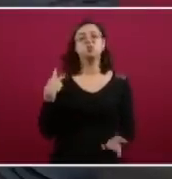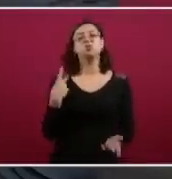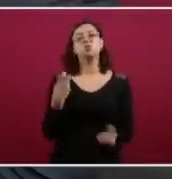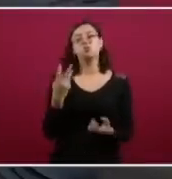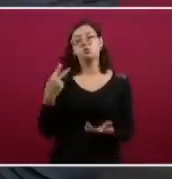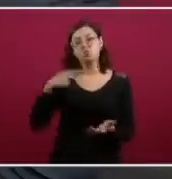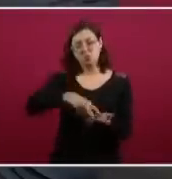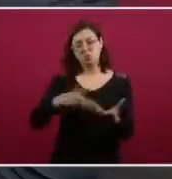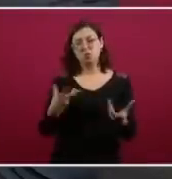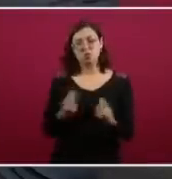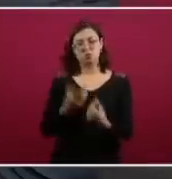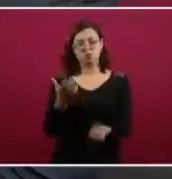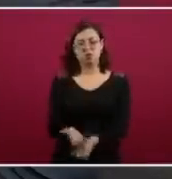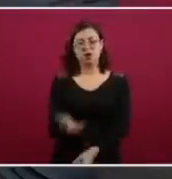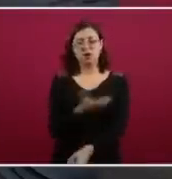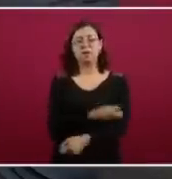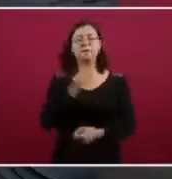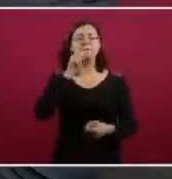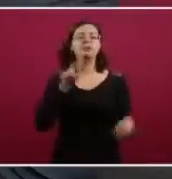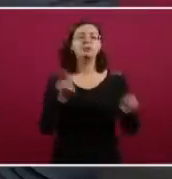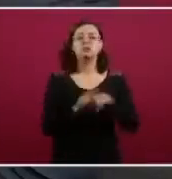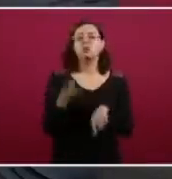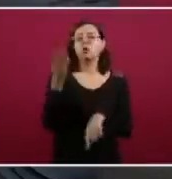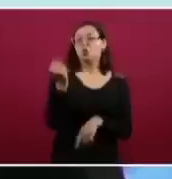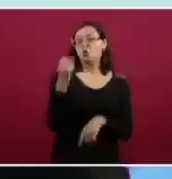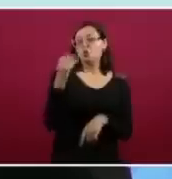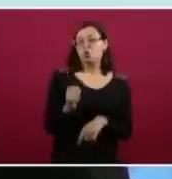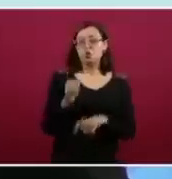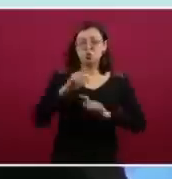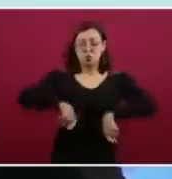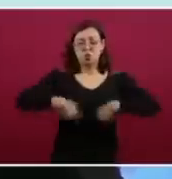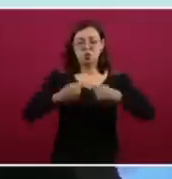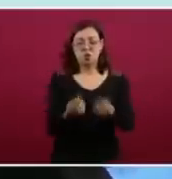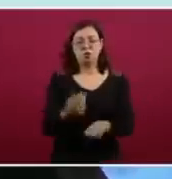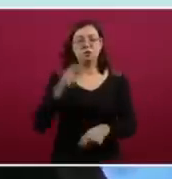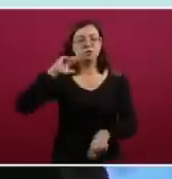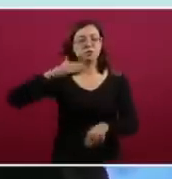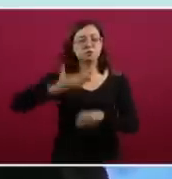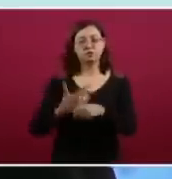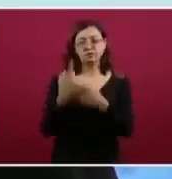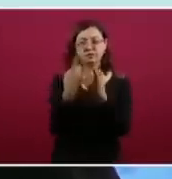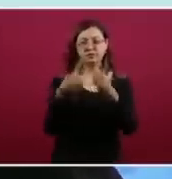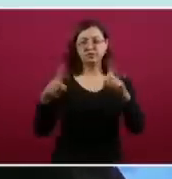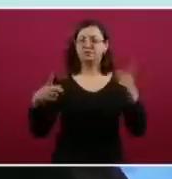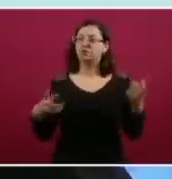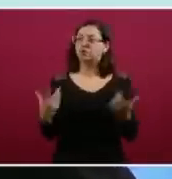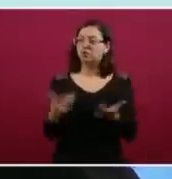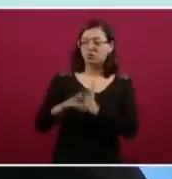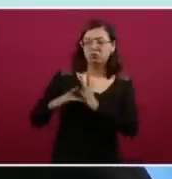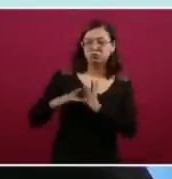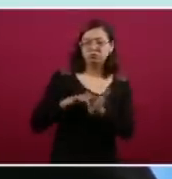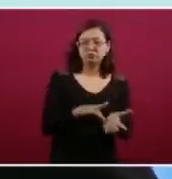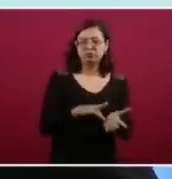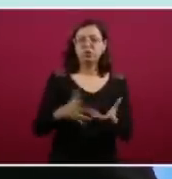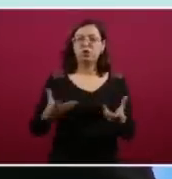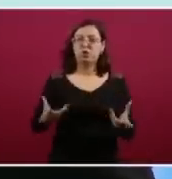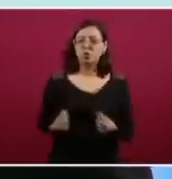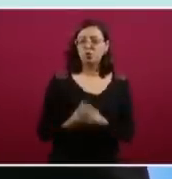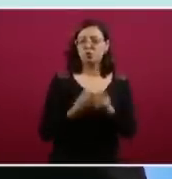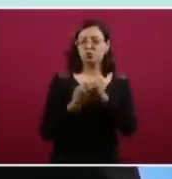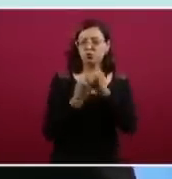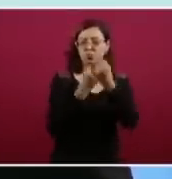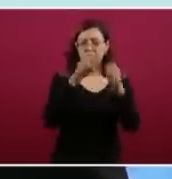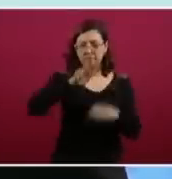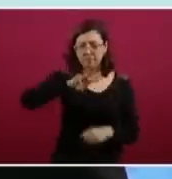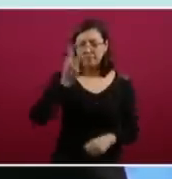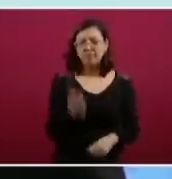9 delegados y delegadas estatales para el desarrollo, que nos mostraron su respaldo y el compromiso, además de